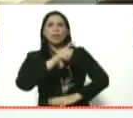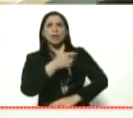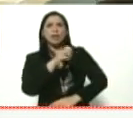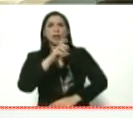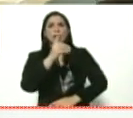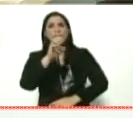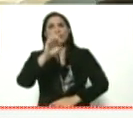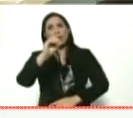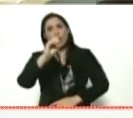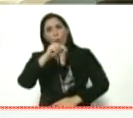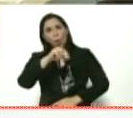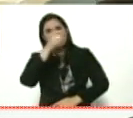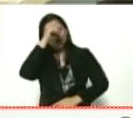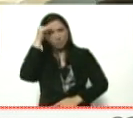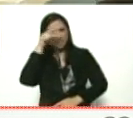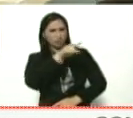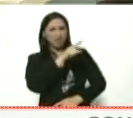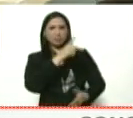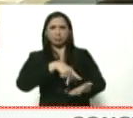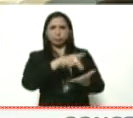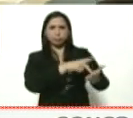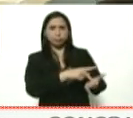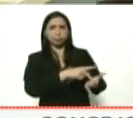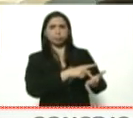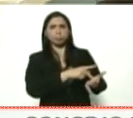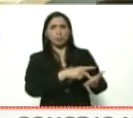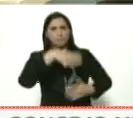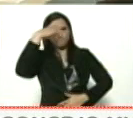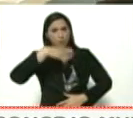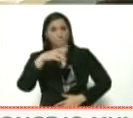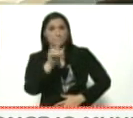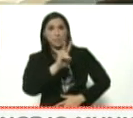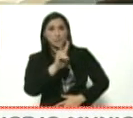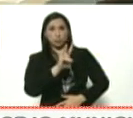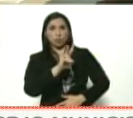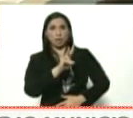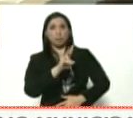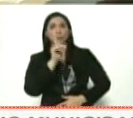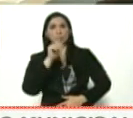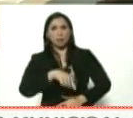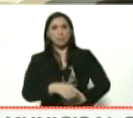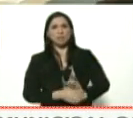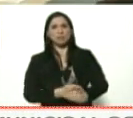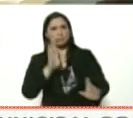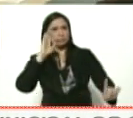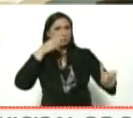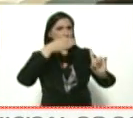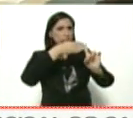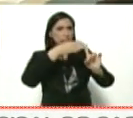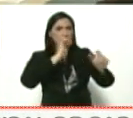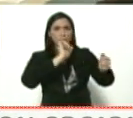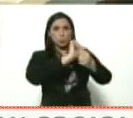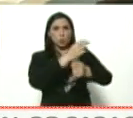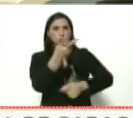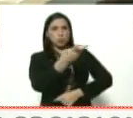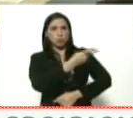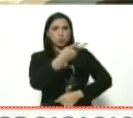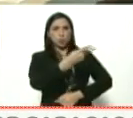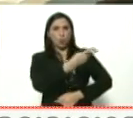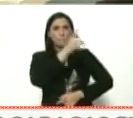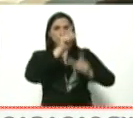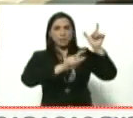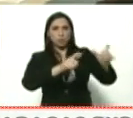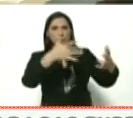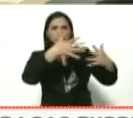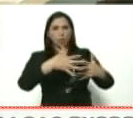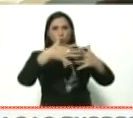domingo pasado. En ella participaron directa o indirectamente militares venezolanos, aunque se hizo mucho énfasis en las detenciones de dos ciudadanos